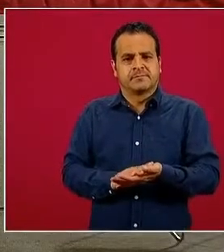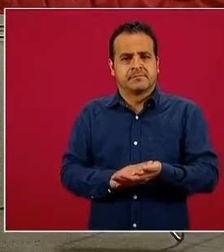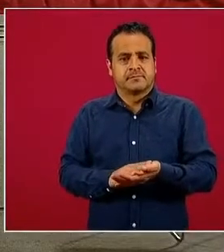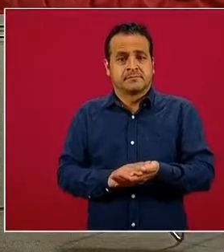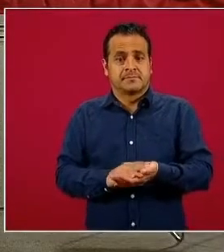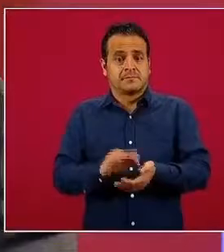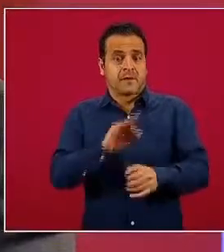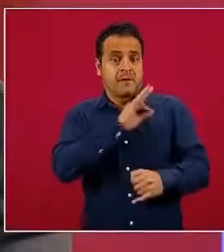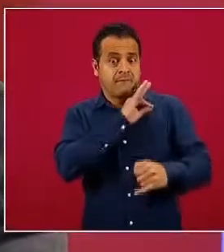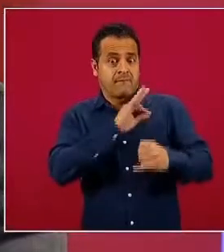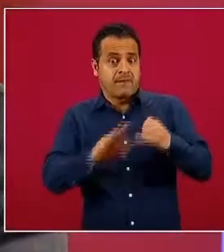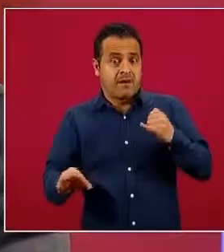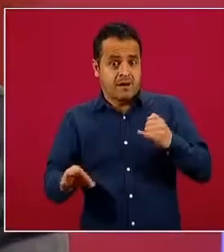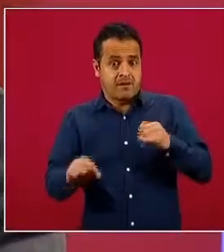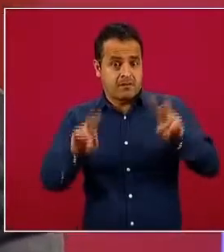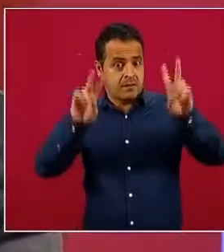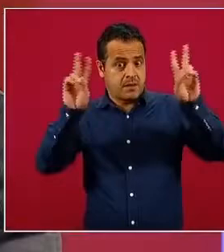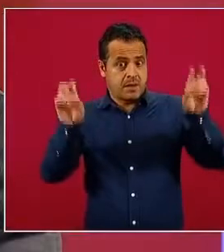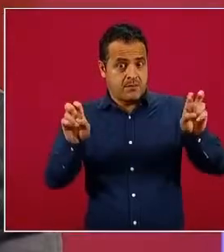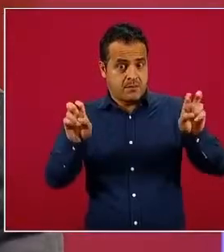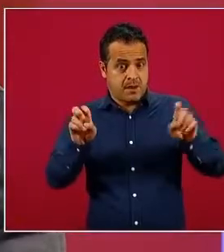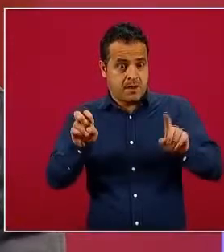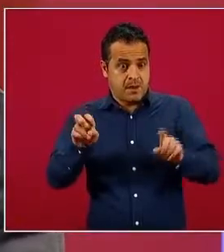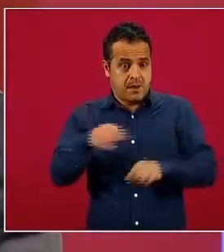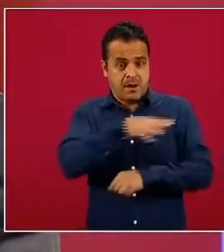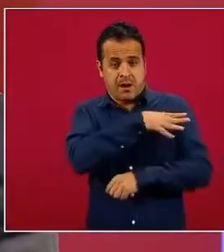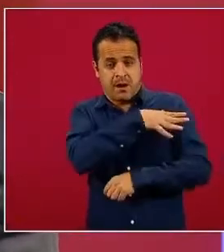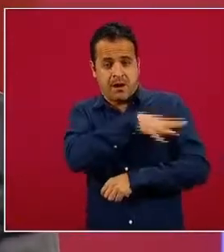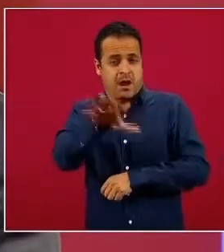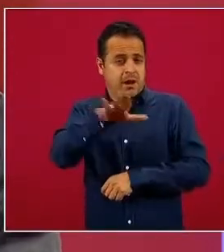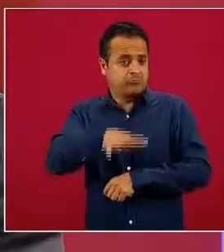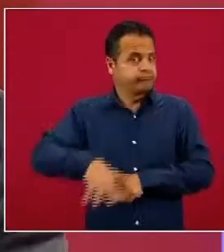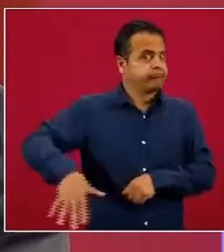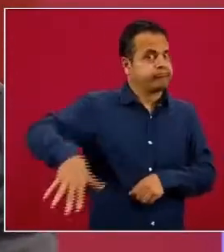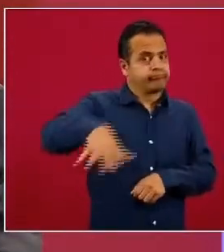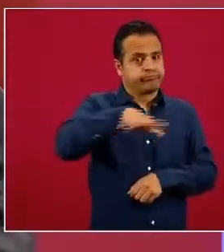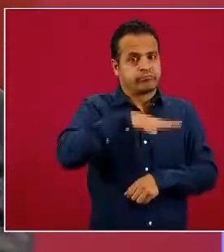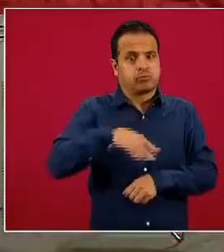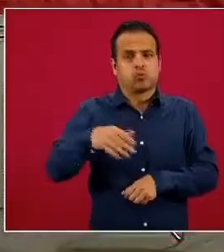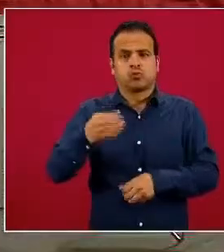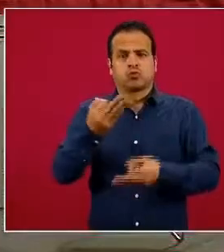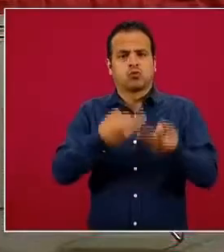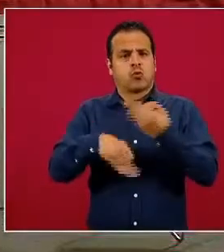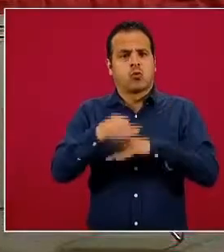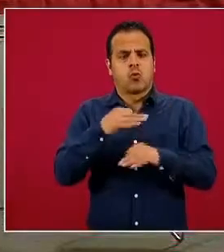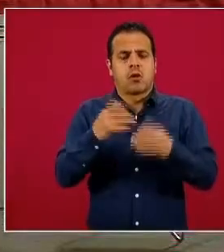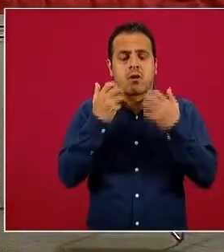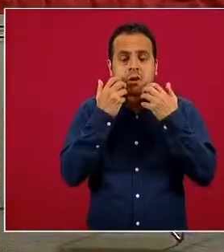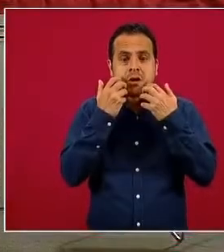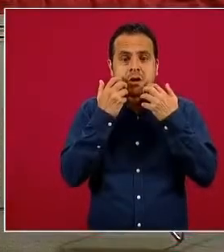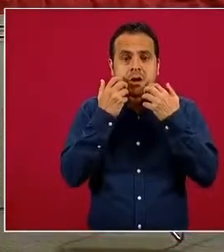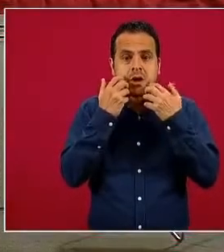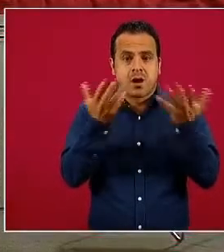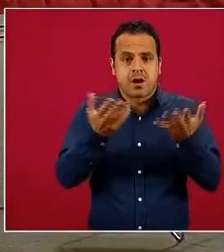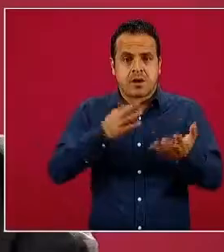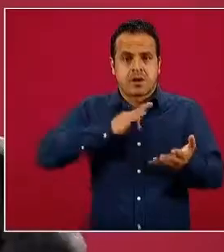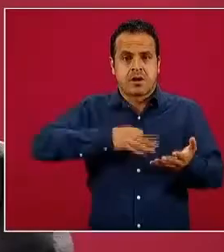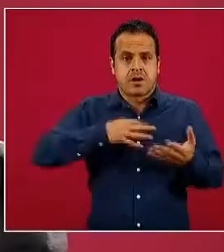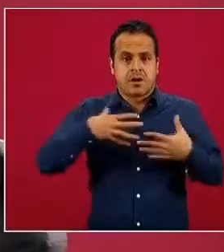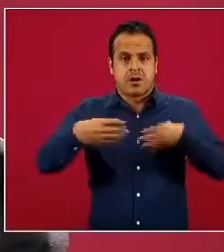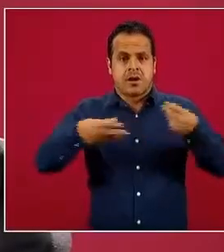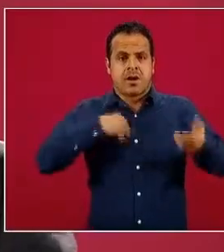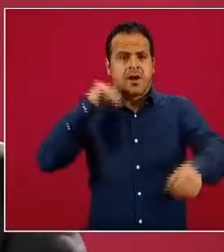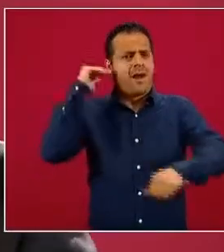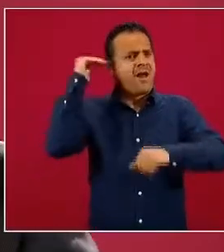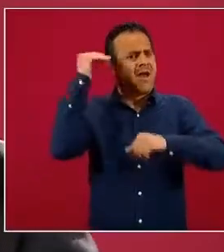en una perspectiva más general, todos quisiéramos ver que la epidemia desaparece y desaparece para